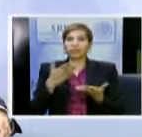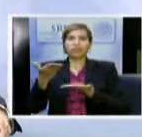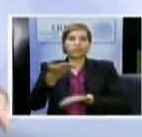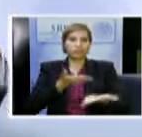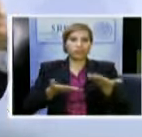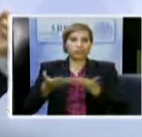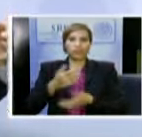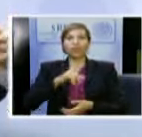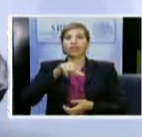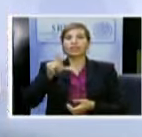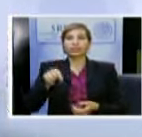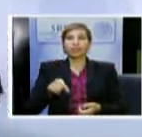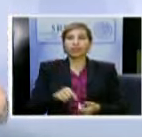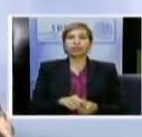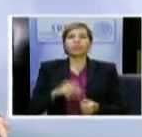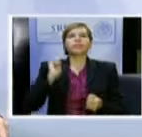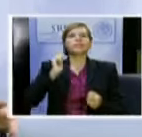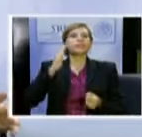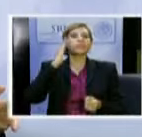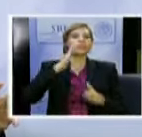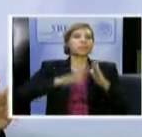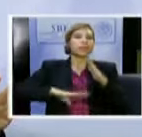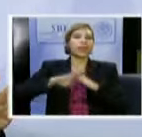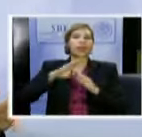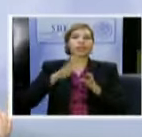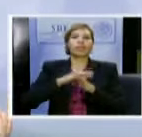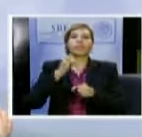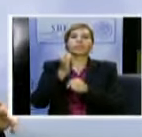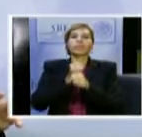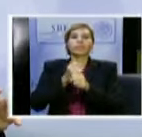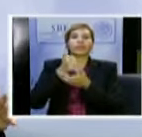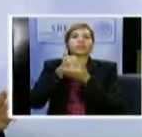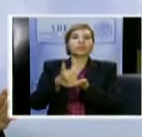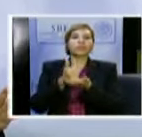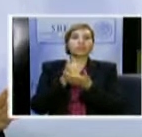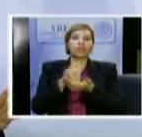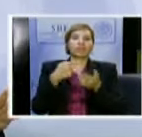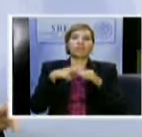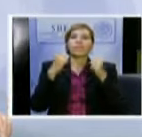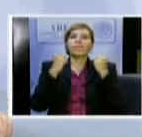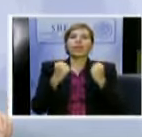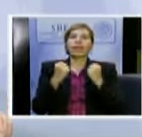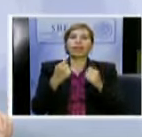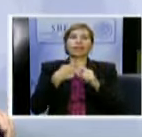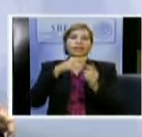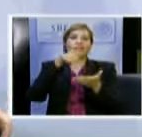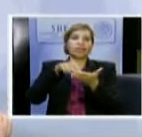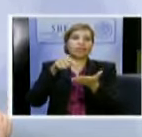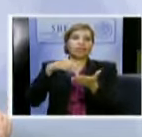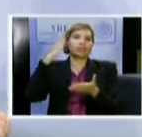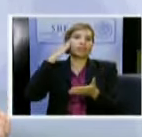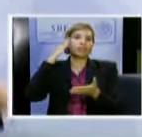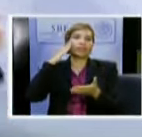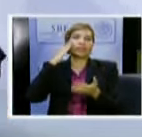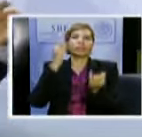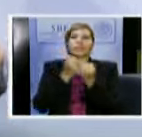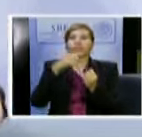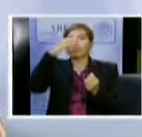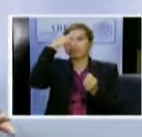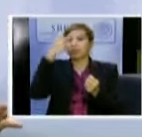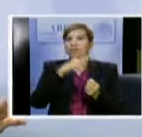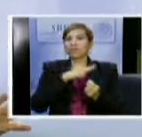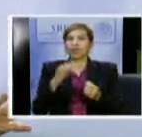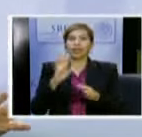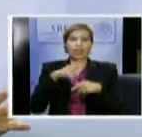interactuando. Posteriormente, en base a un cabildeo fuerte de liderazgos locales, de liderazgos mexicanos, se pudo dar